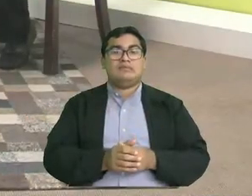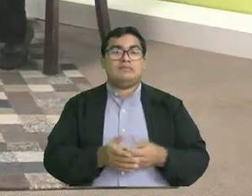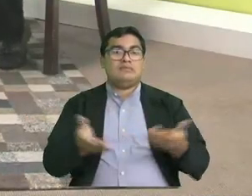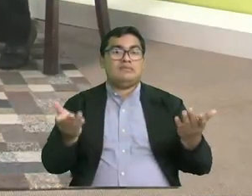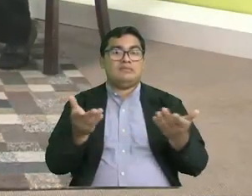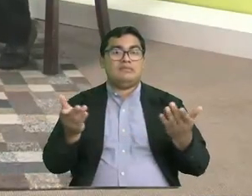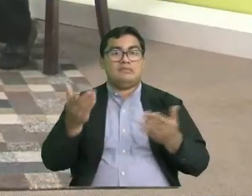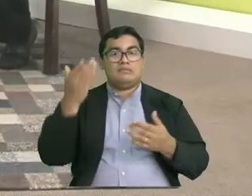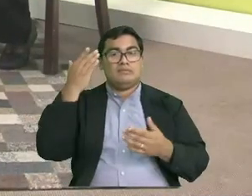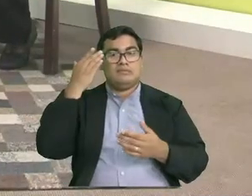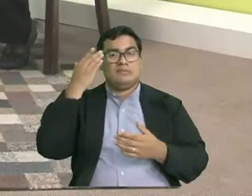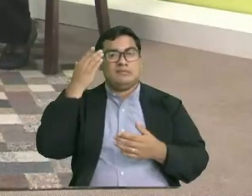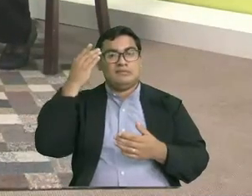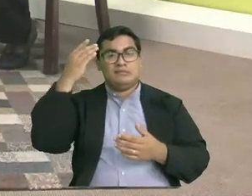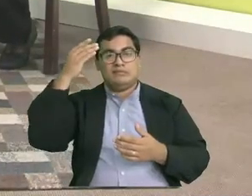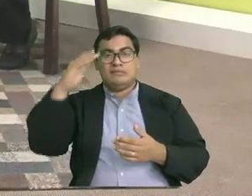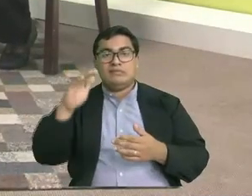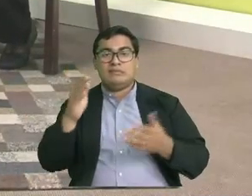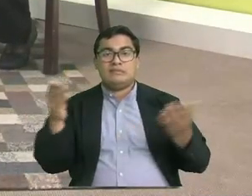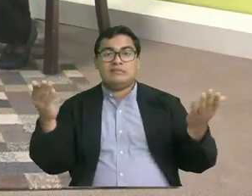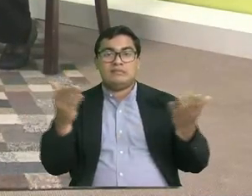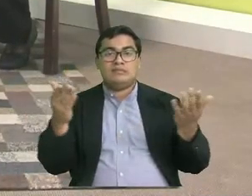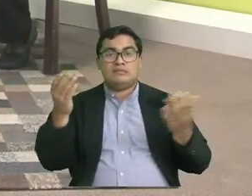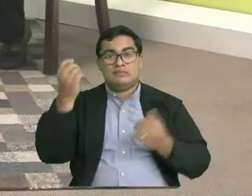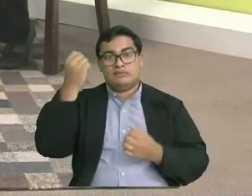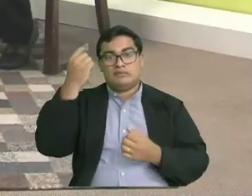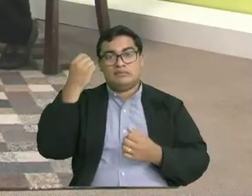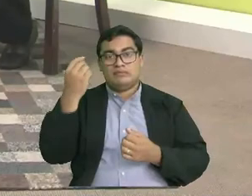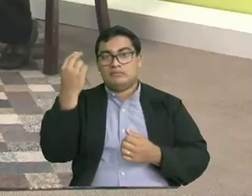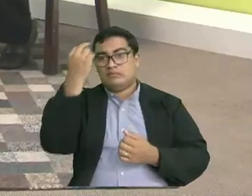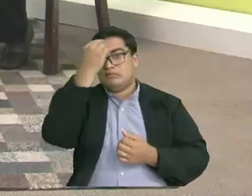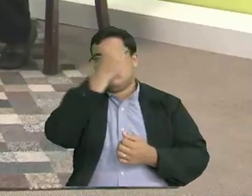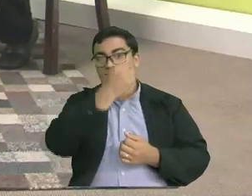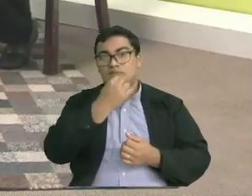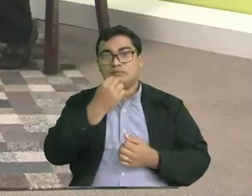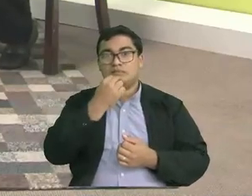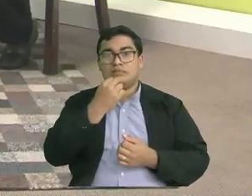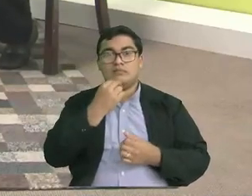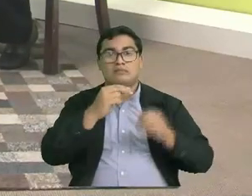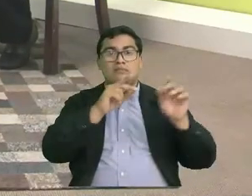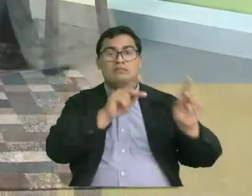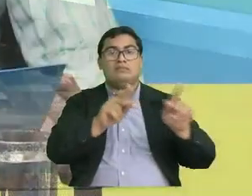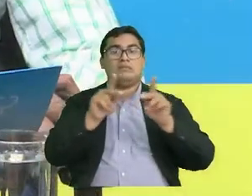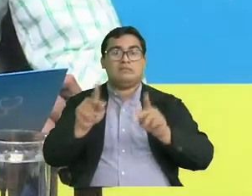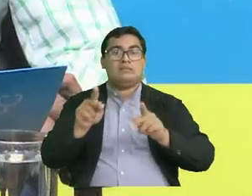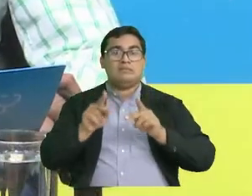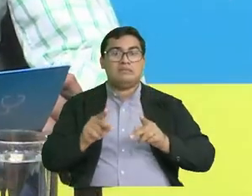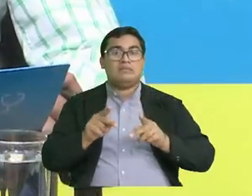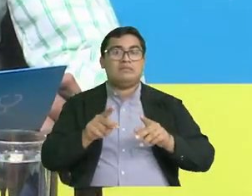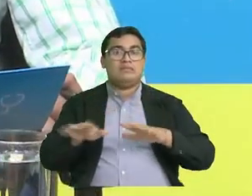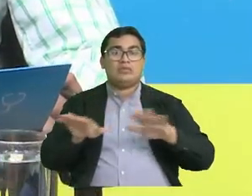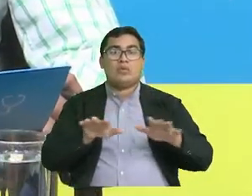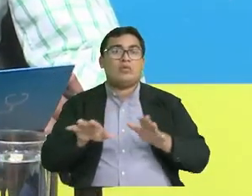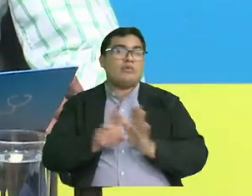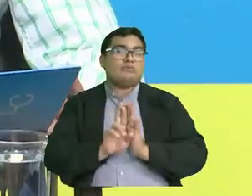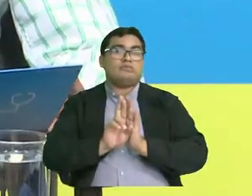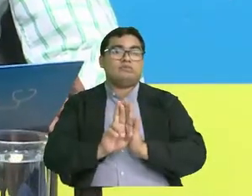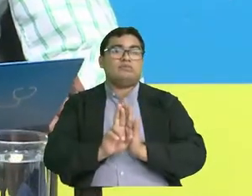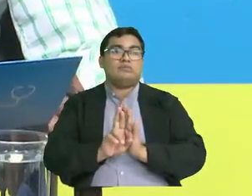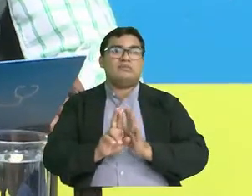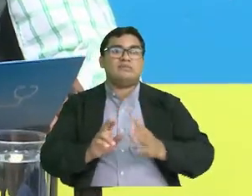es. Y cómo entenderlo? Son las preguntas que quedan en el aire, ¿verdad? Así y es. Que nadie la puede responder, lastimosamente.